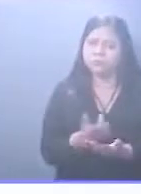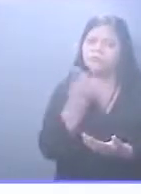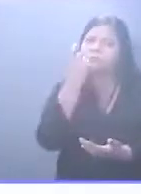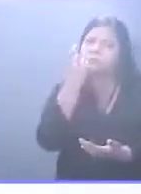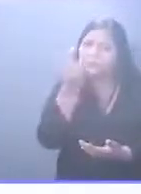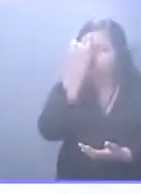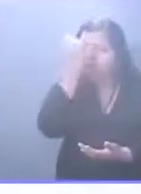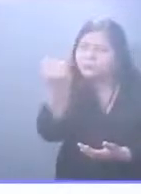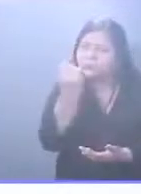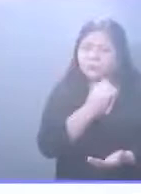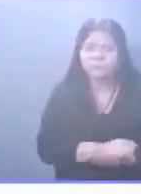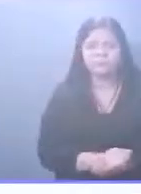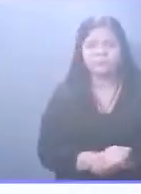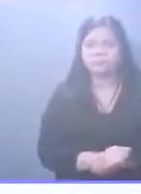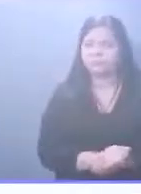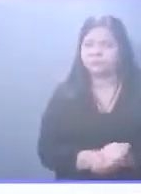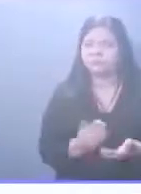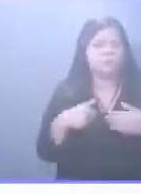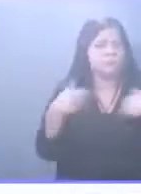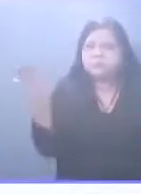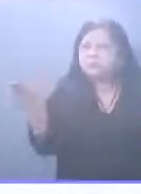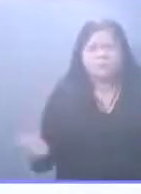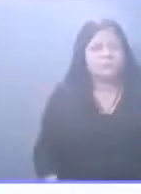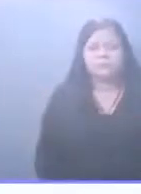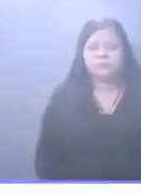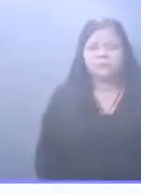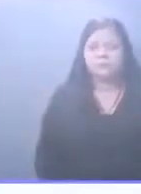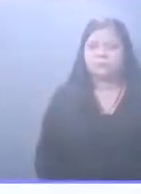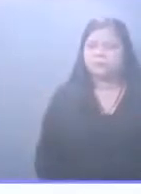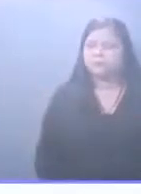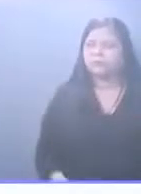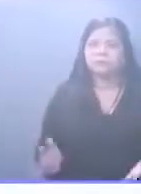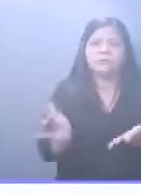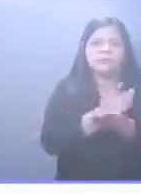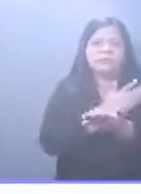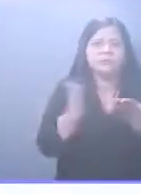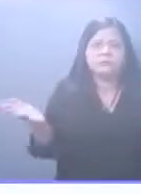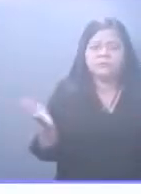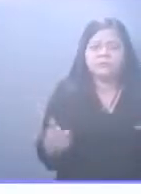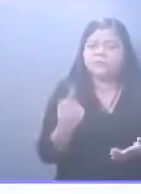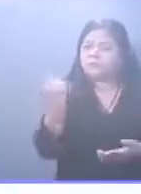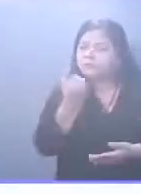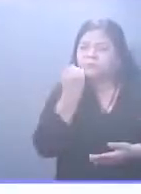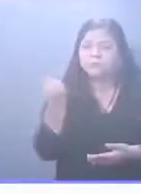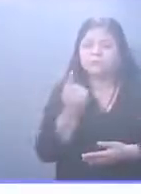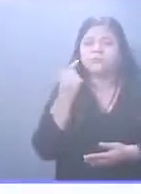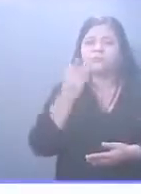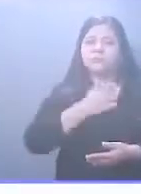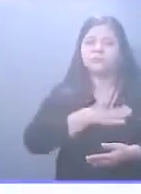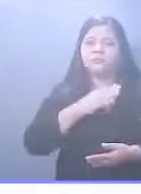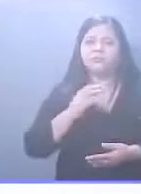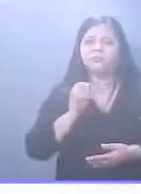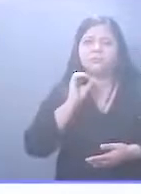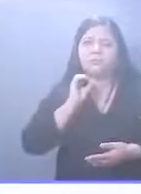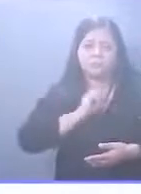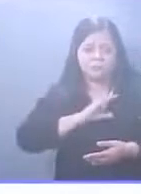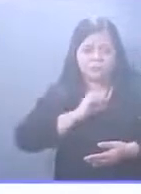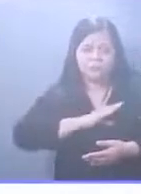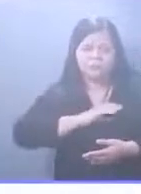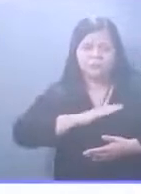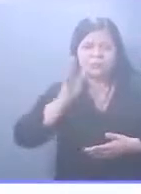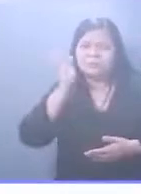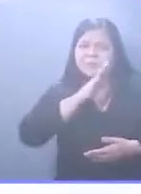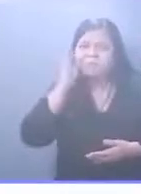faltan ideas. No tiene. Está hueco. Lo único que tiene es un corazón y una mente